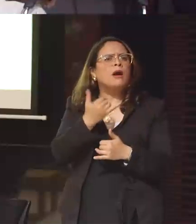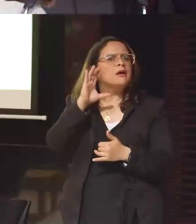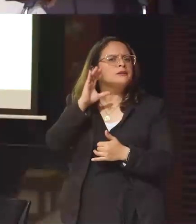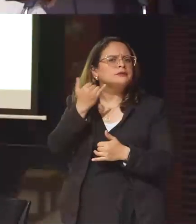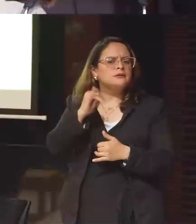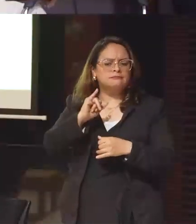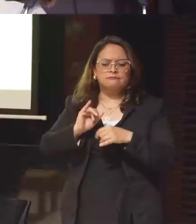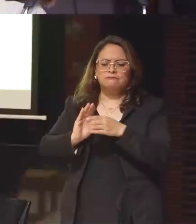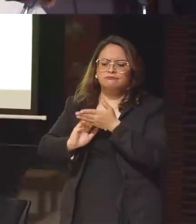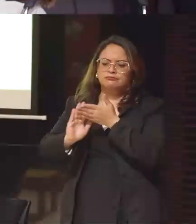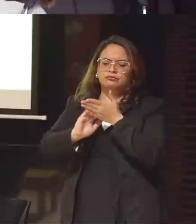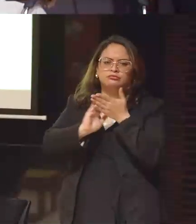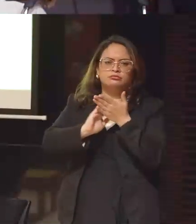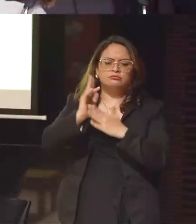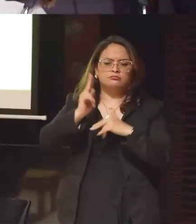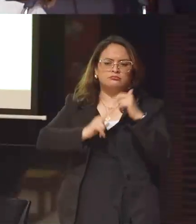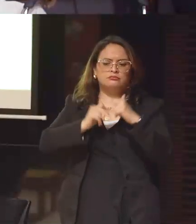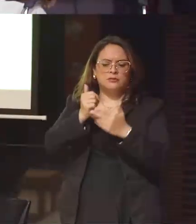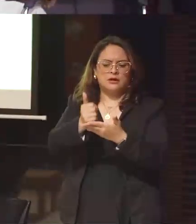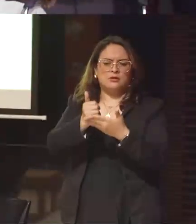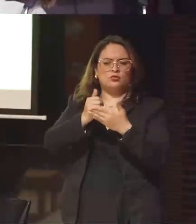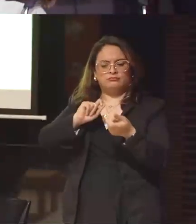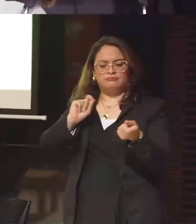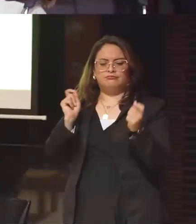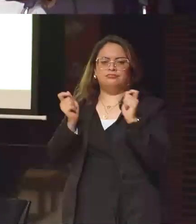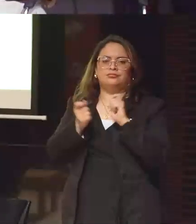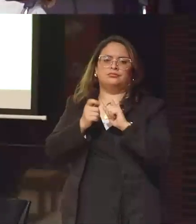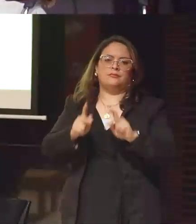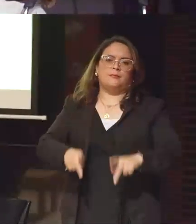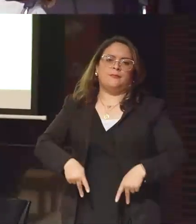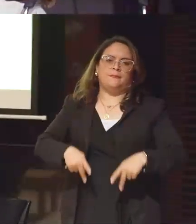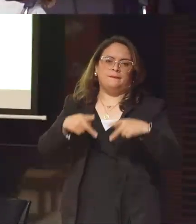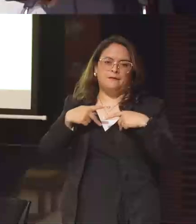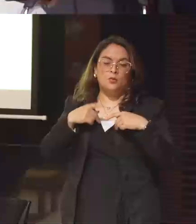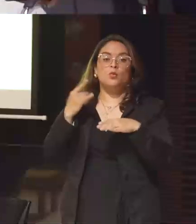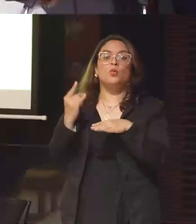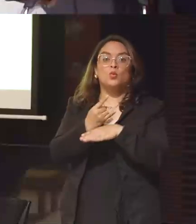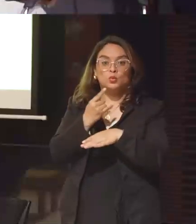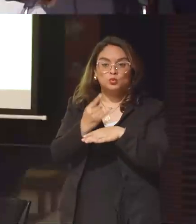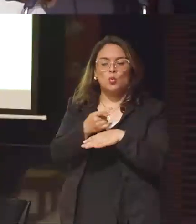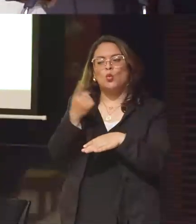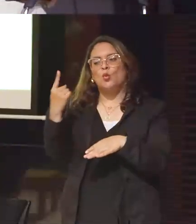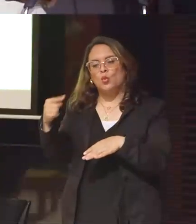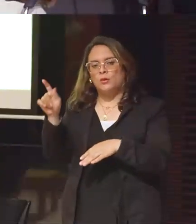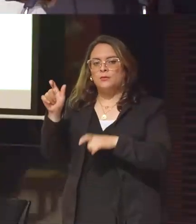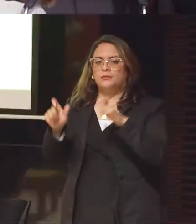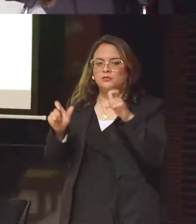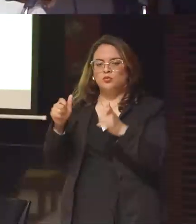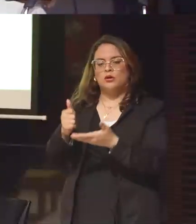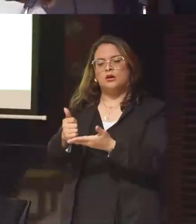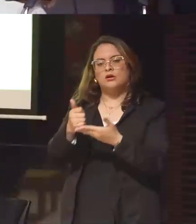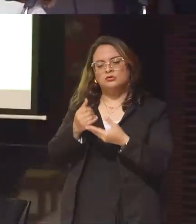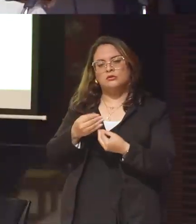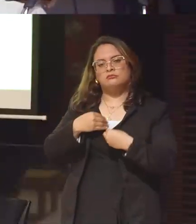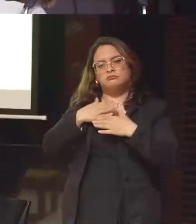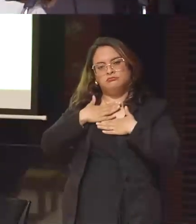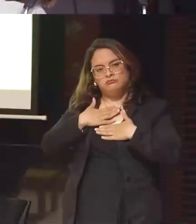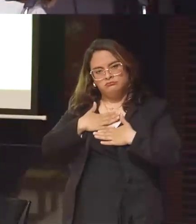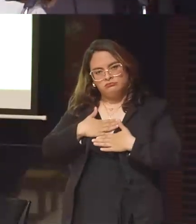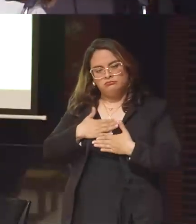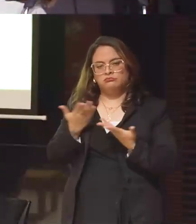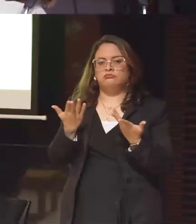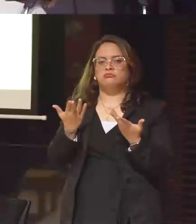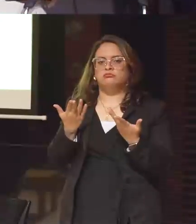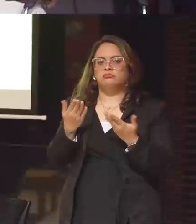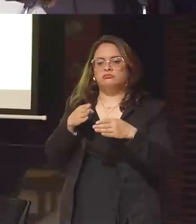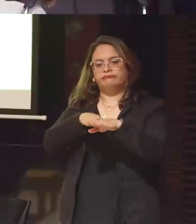transforma la calidad de vida de quienes lo van a usar y de quienes no lo van a usar también, porque aligera las cargas, las vías, los